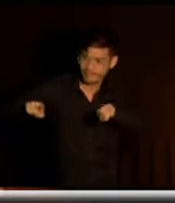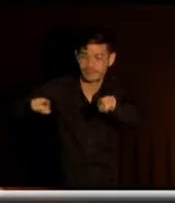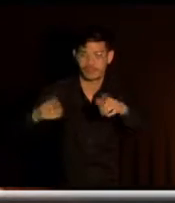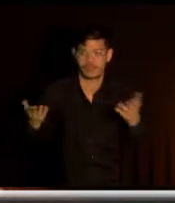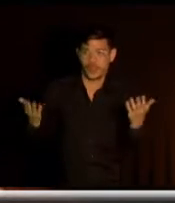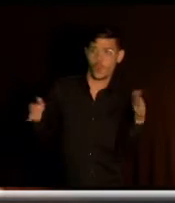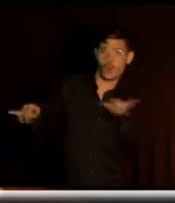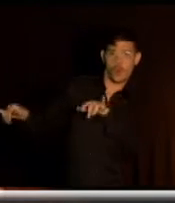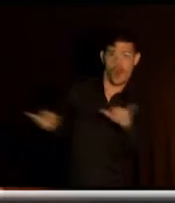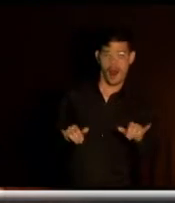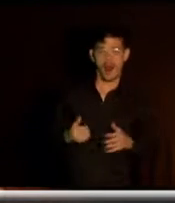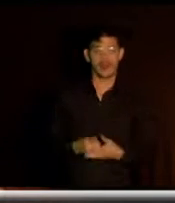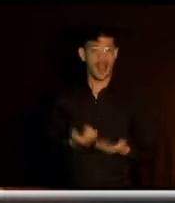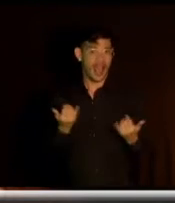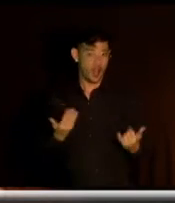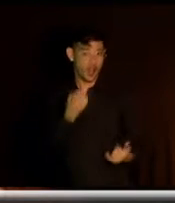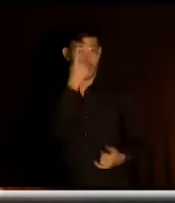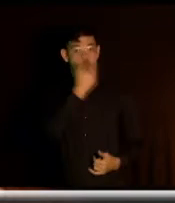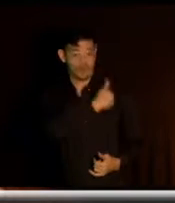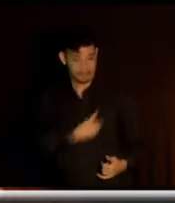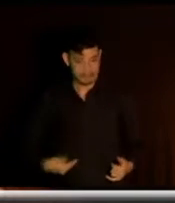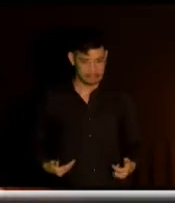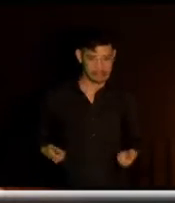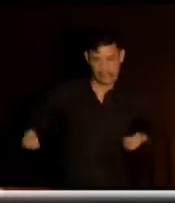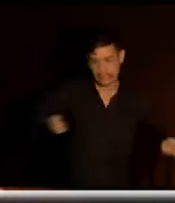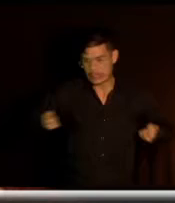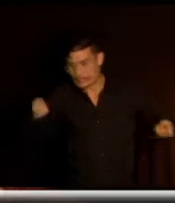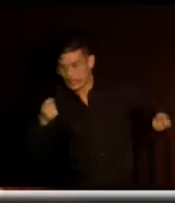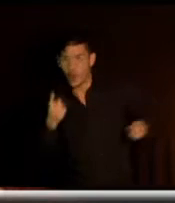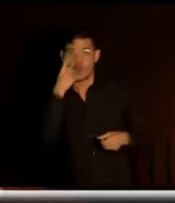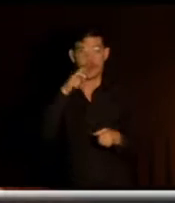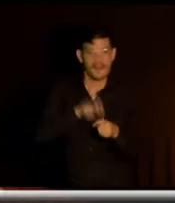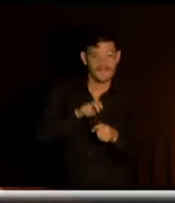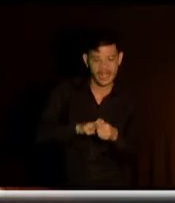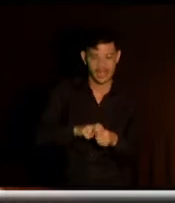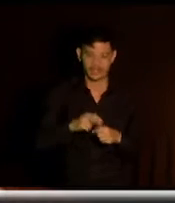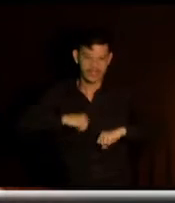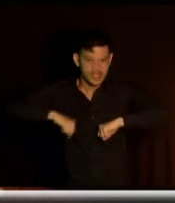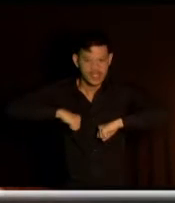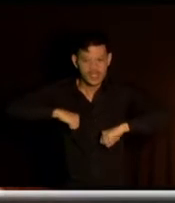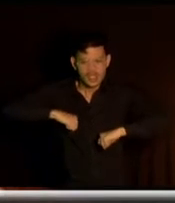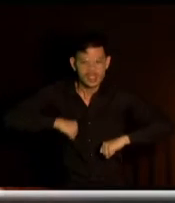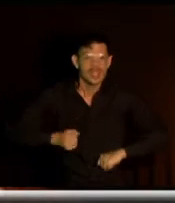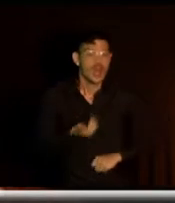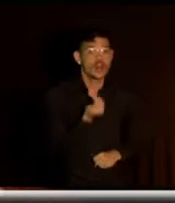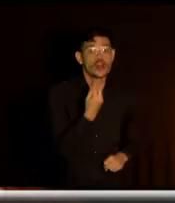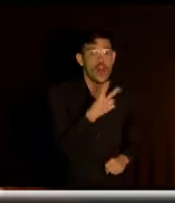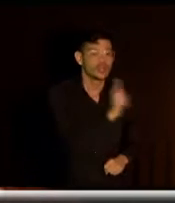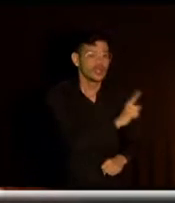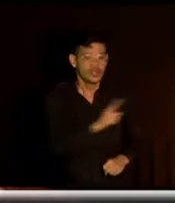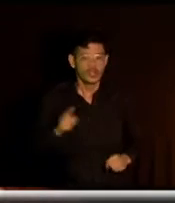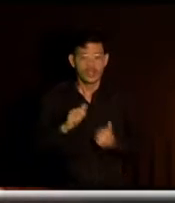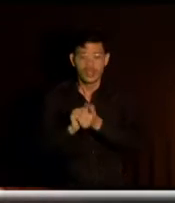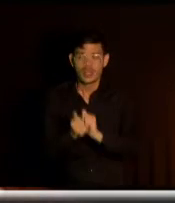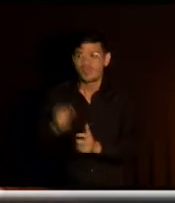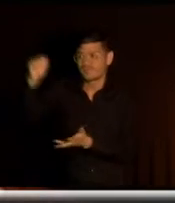federación luchando por 12 disciplinas con un recurso, porque el recurso del deporte nunca es suficiente. Vamos a